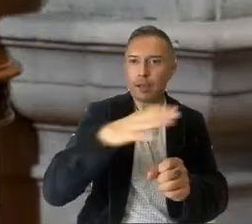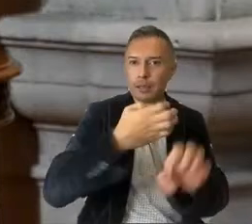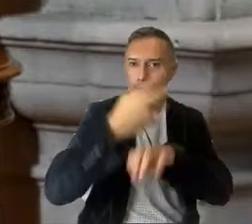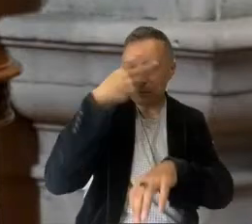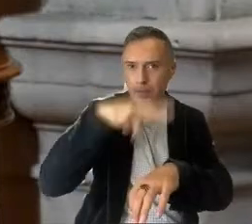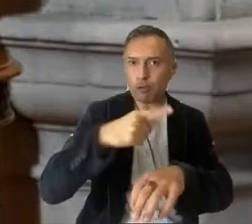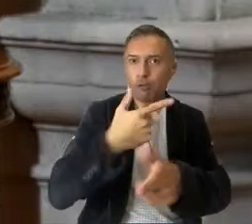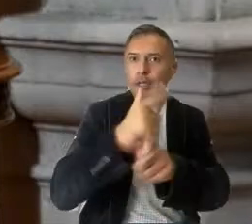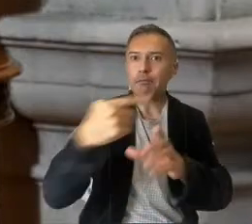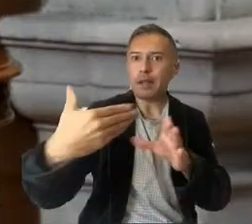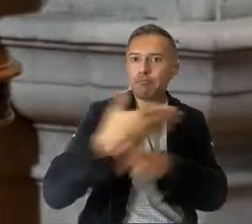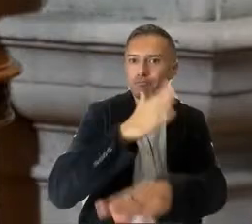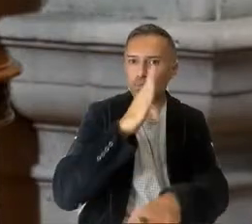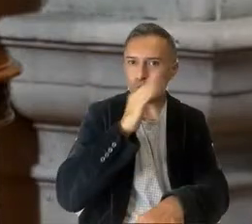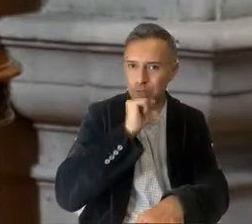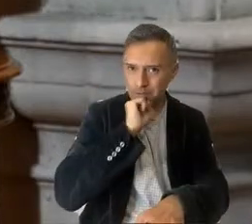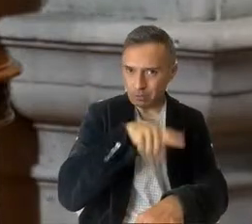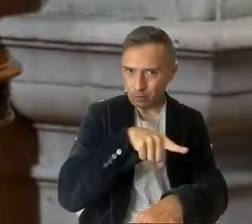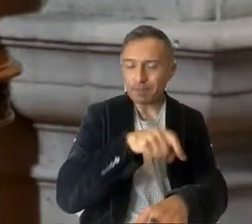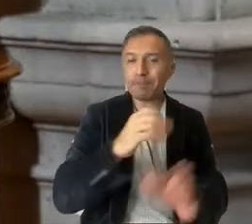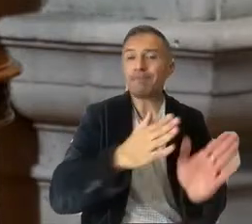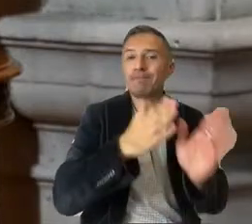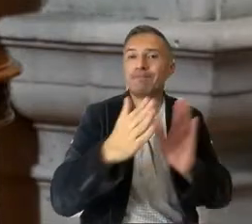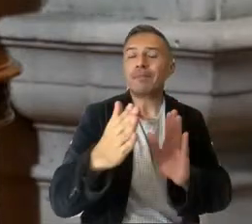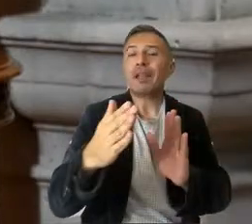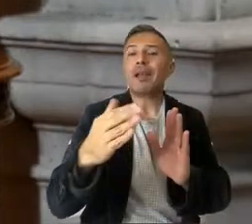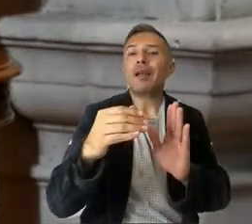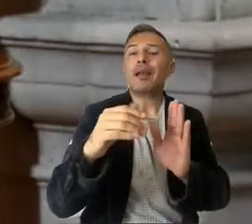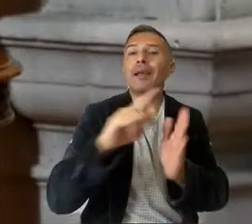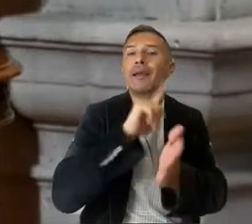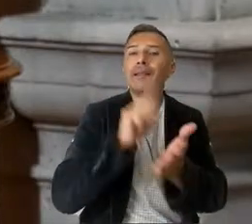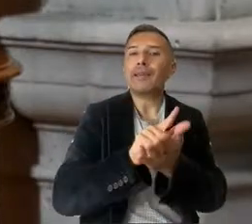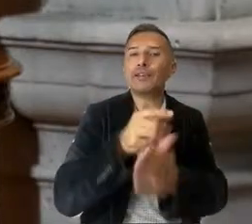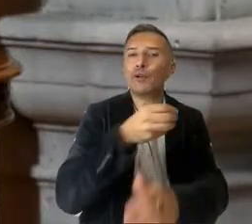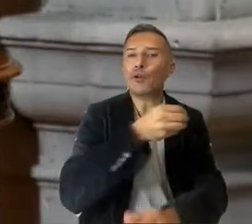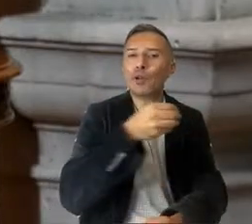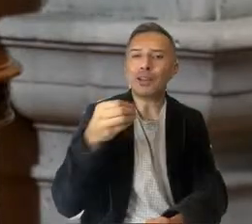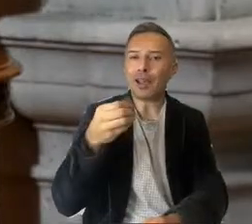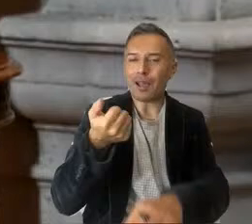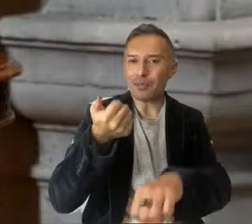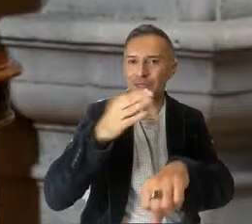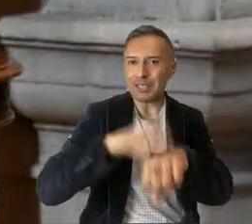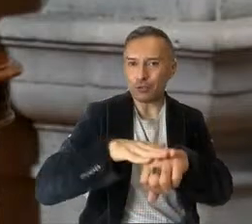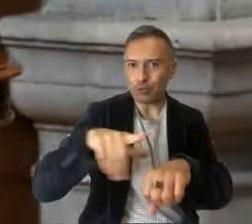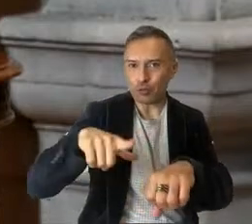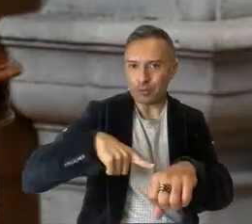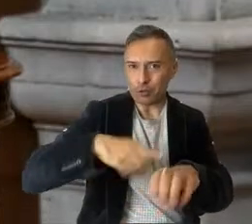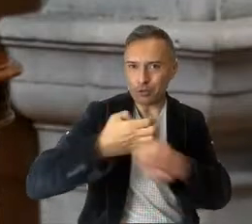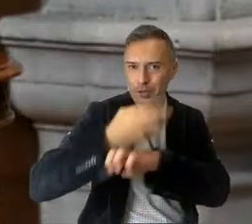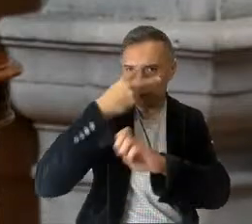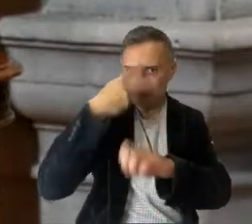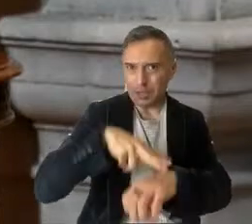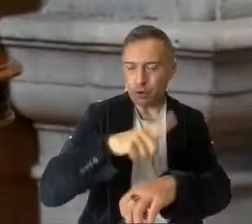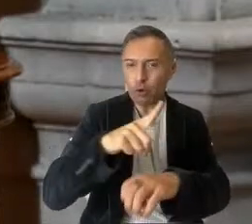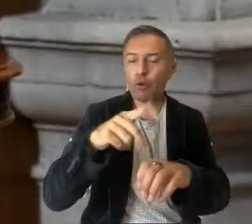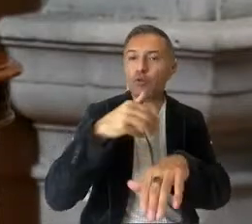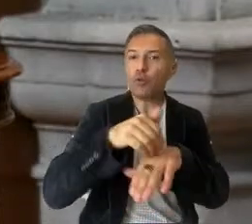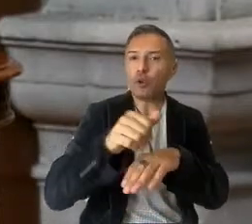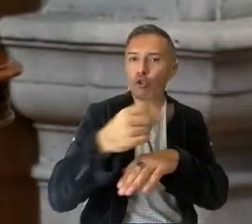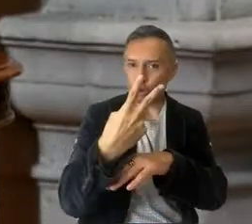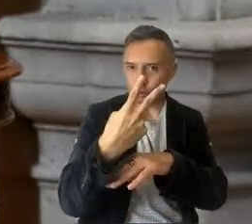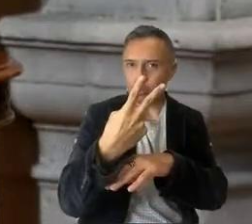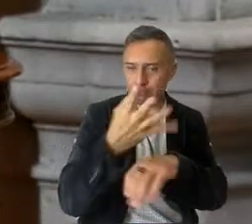de México y con fundamento en lo dispuesto por el artículo 2 de la Ley Orgánica de la Administración Pública del Estado de